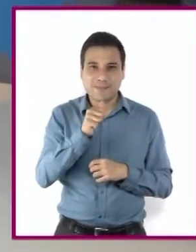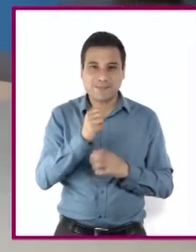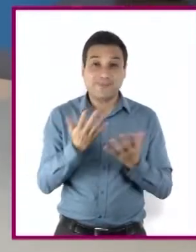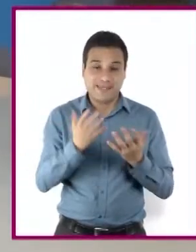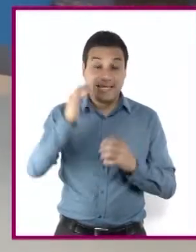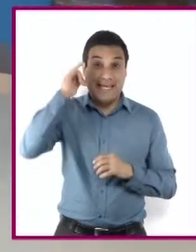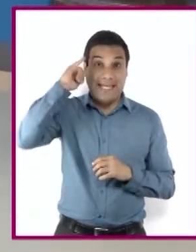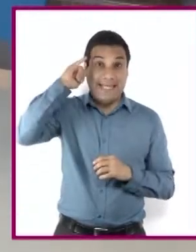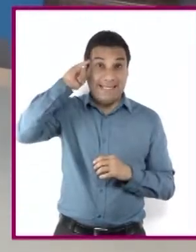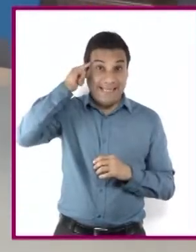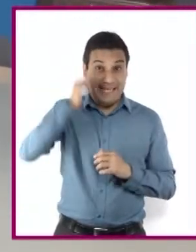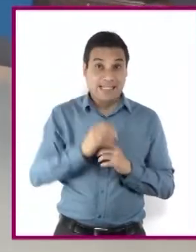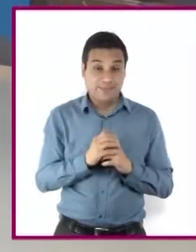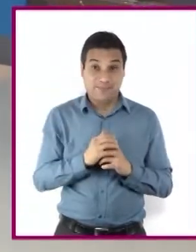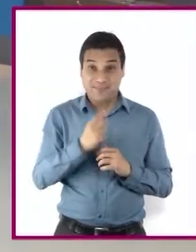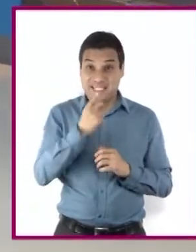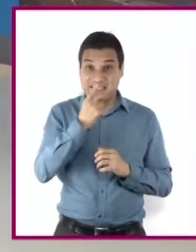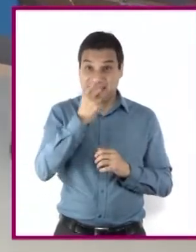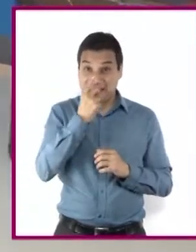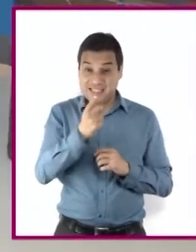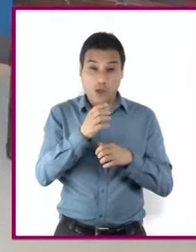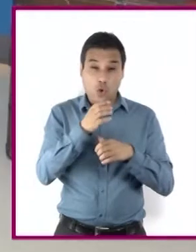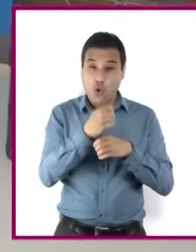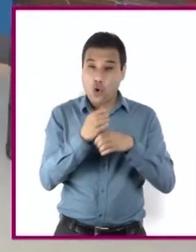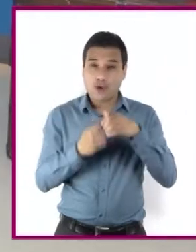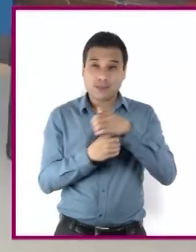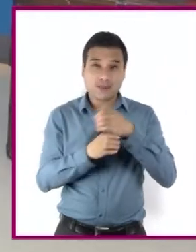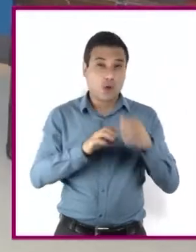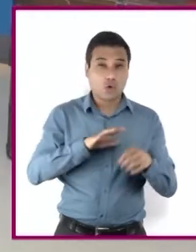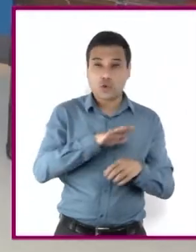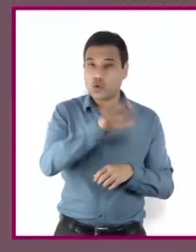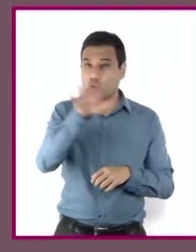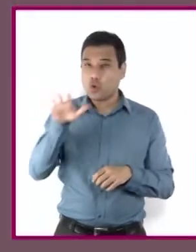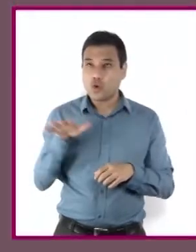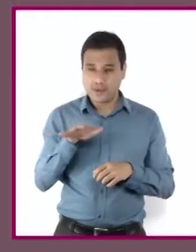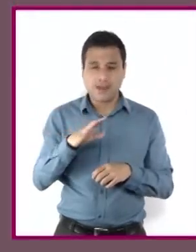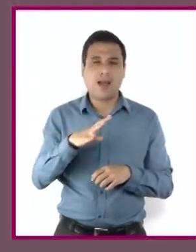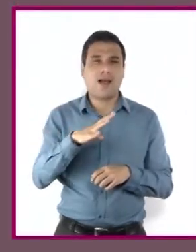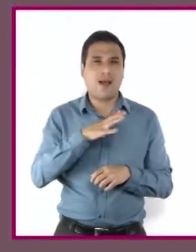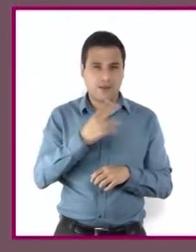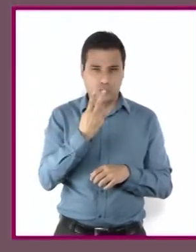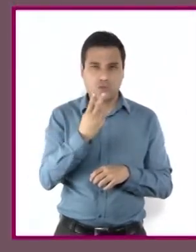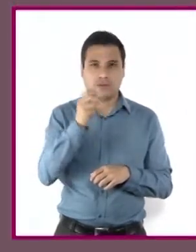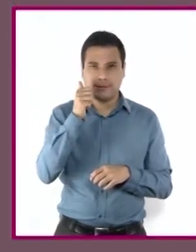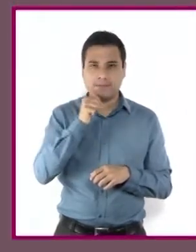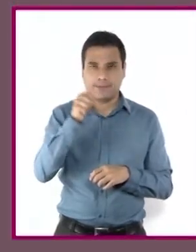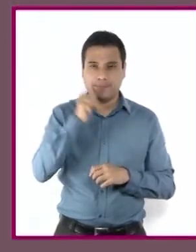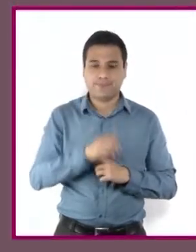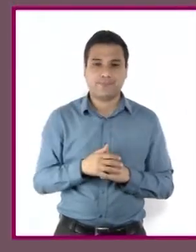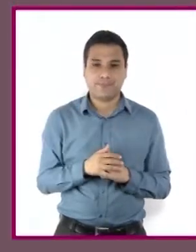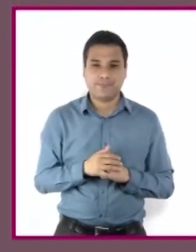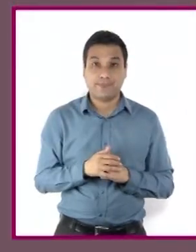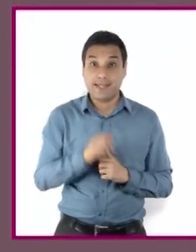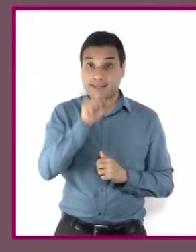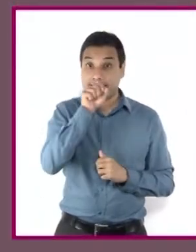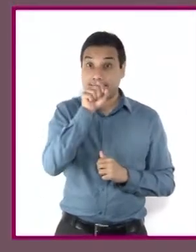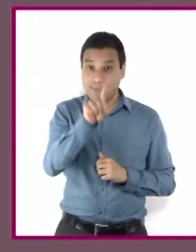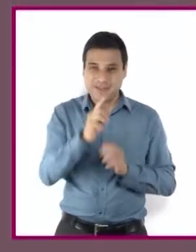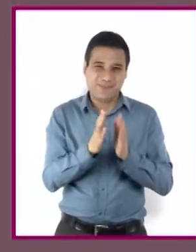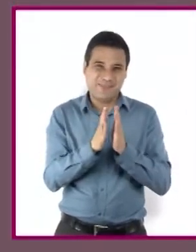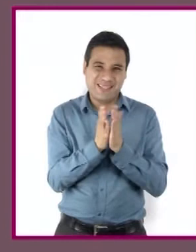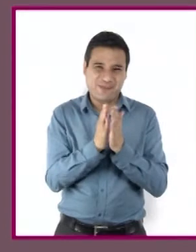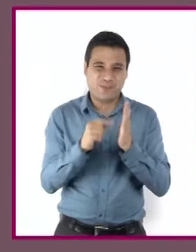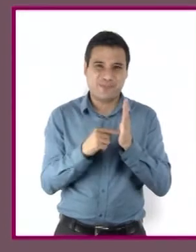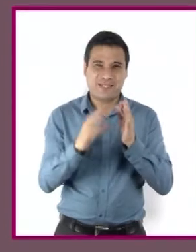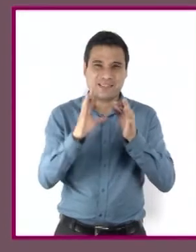indígenas prehispánicos todo cuanto existía tenía dos naturalezas. También pudimos darnos cuenta de